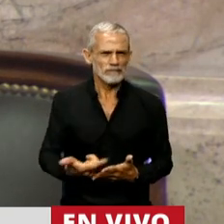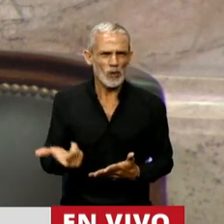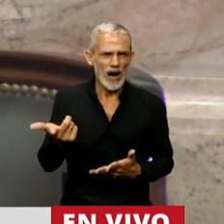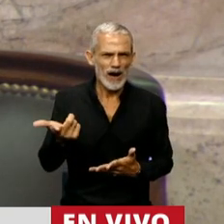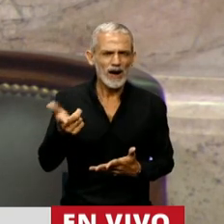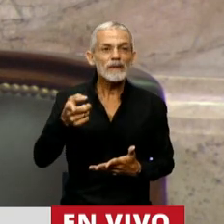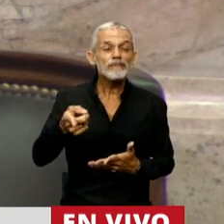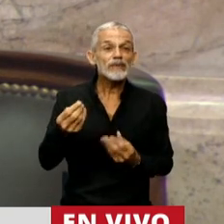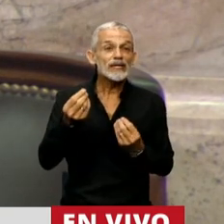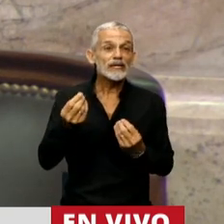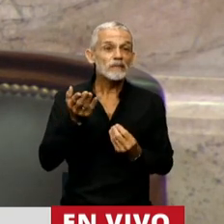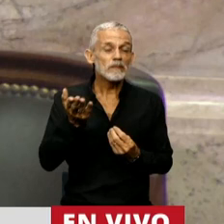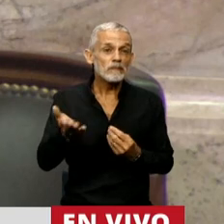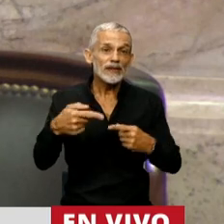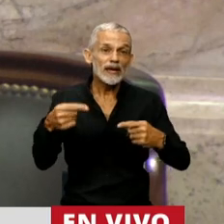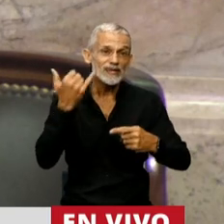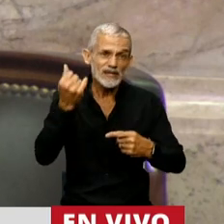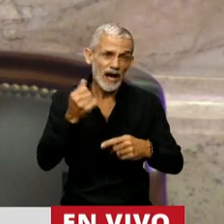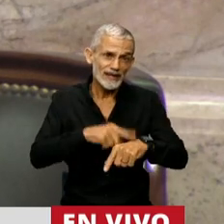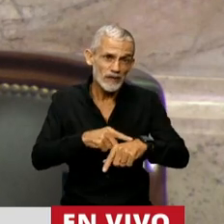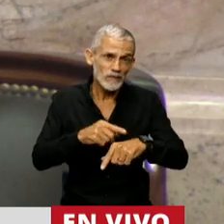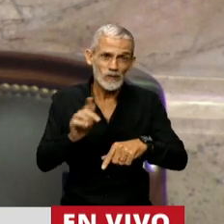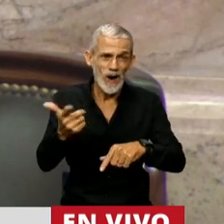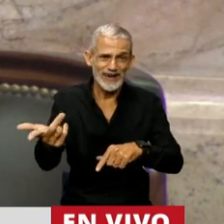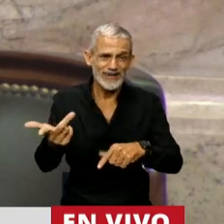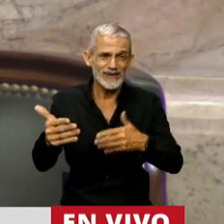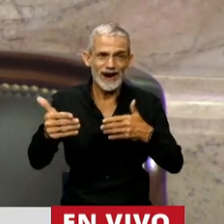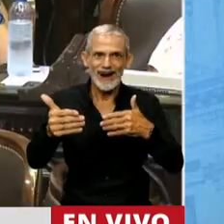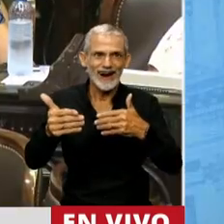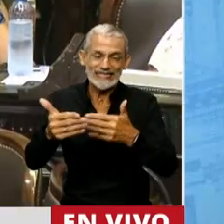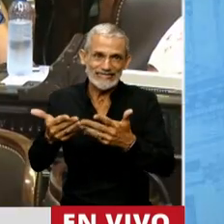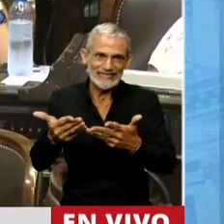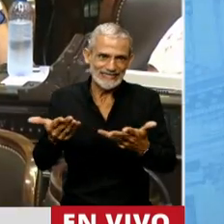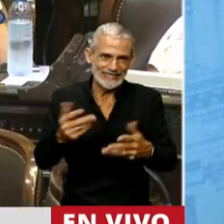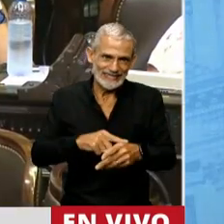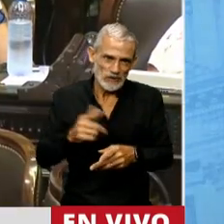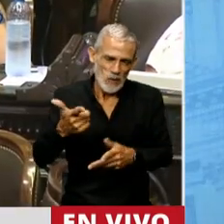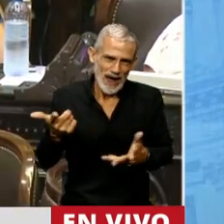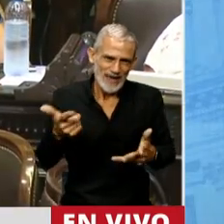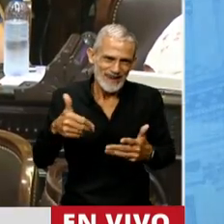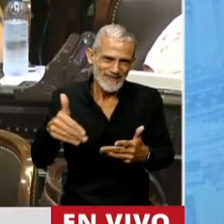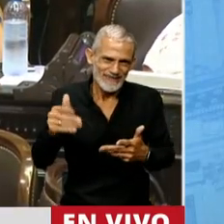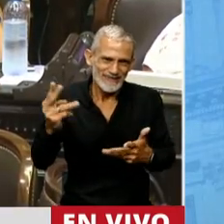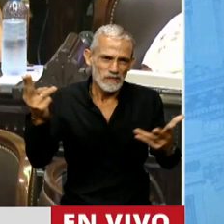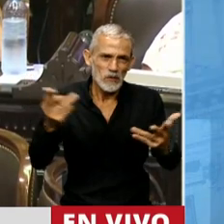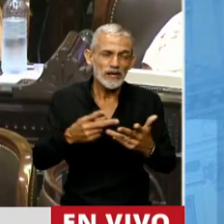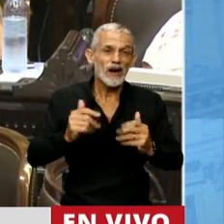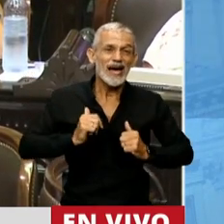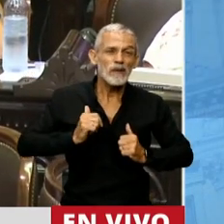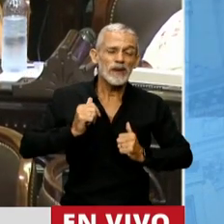que ya no tienen tiempo. Y les piden tiempo a los que ni siquiera le quedan